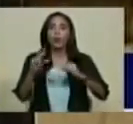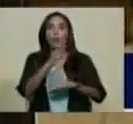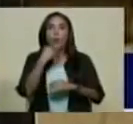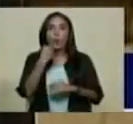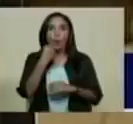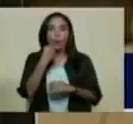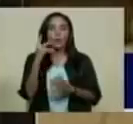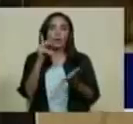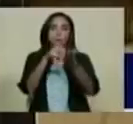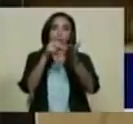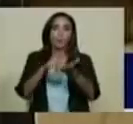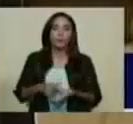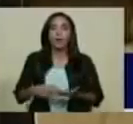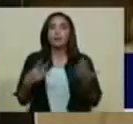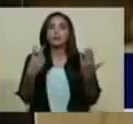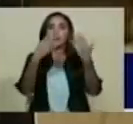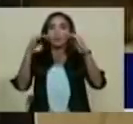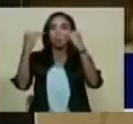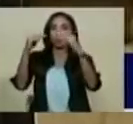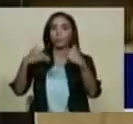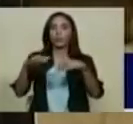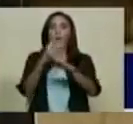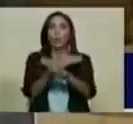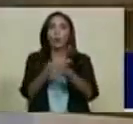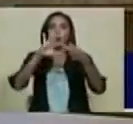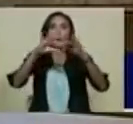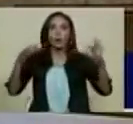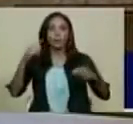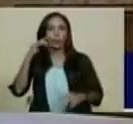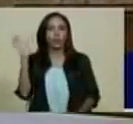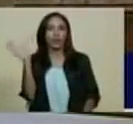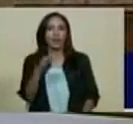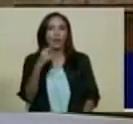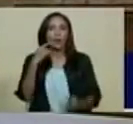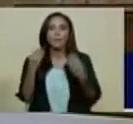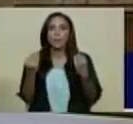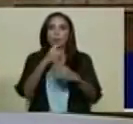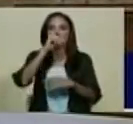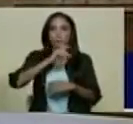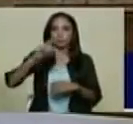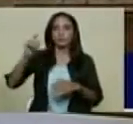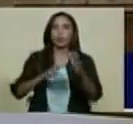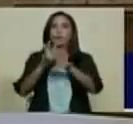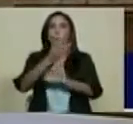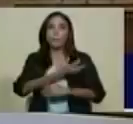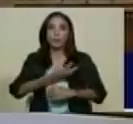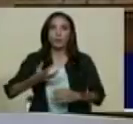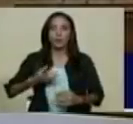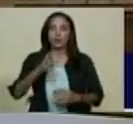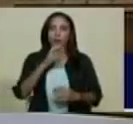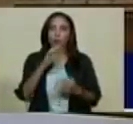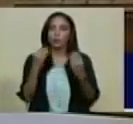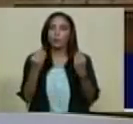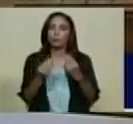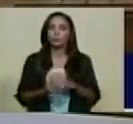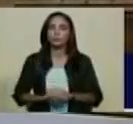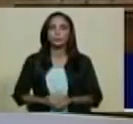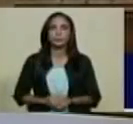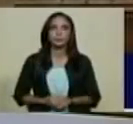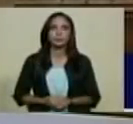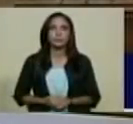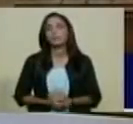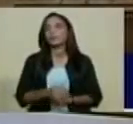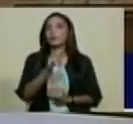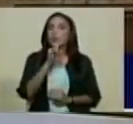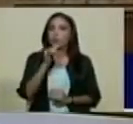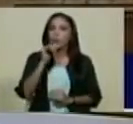está brillando. Vamos séptimo lugar en los Juegos Olímpicos, una guará récord, 2 medallas de oro. Esto que estoy